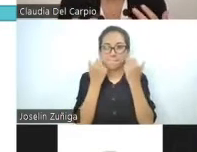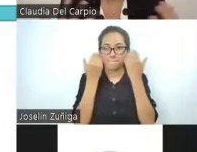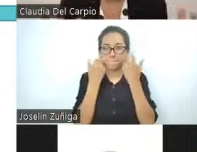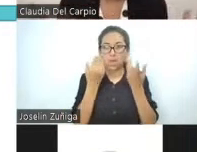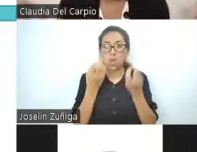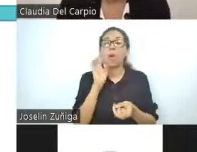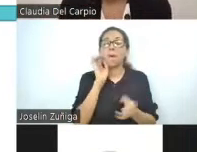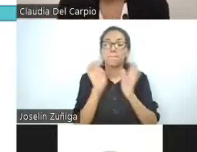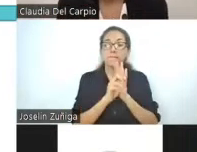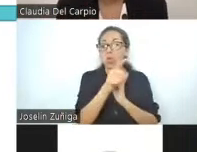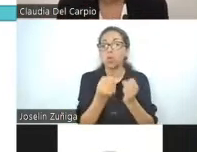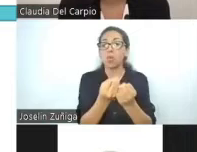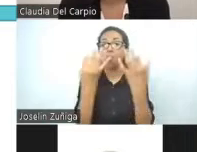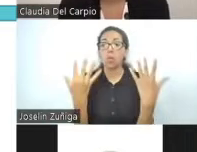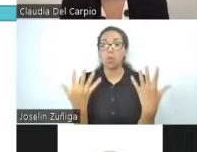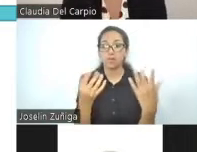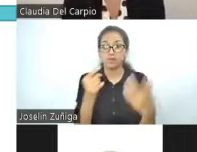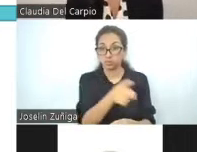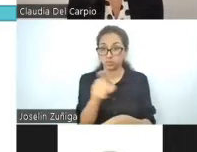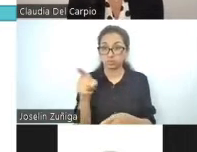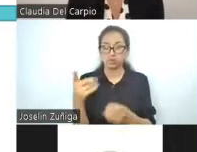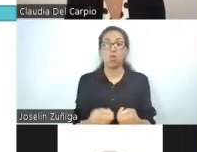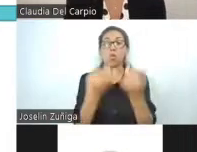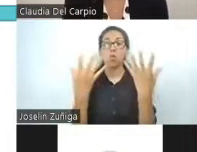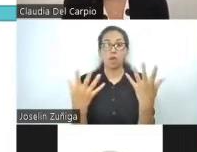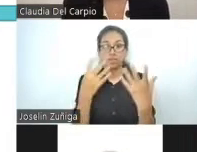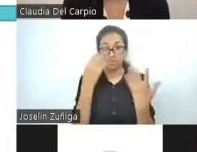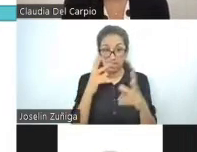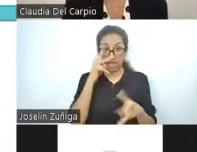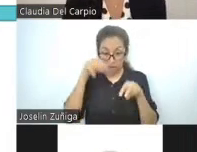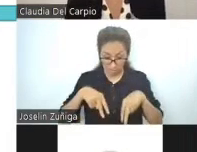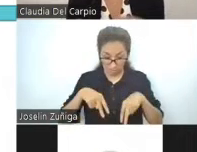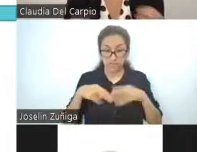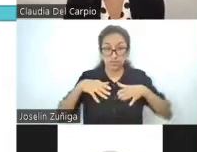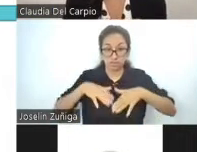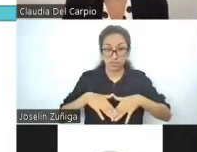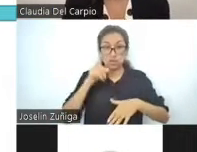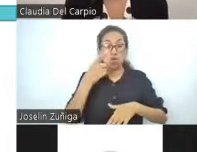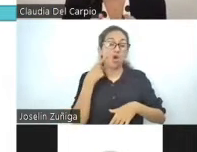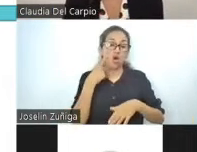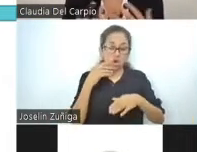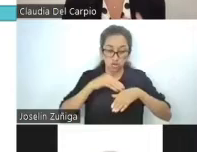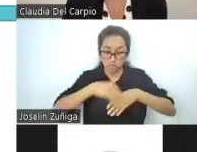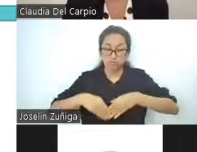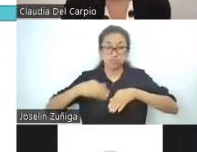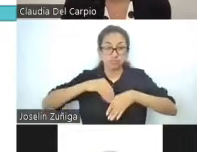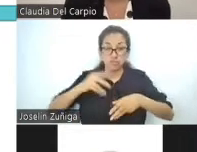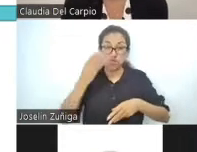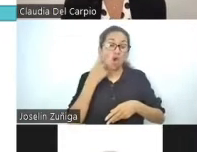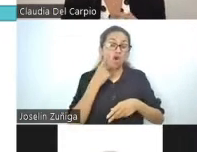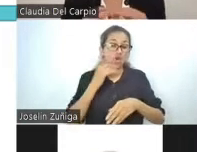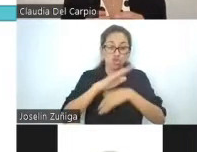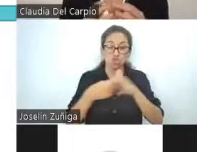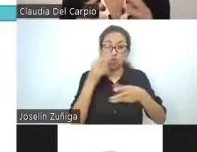ustedes o las que estamos acá presentes se han visto la vulva, se han visto los genitales, reconocen cada estructura, saben la función de cada una de